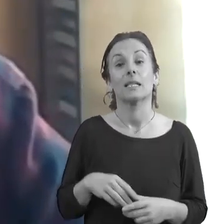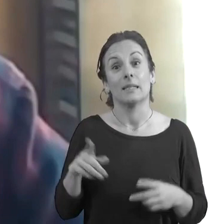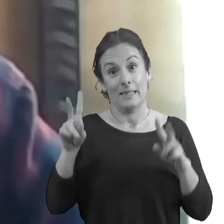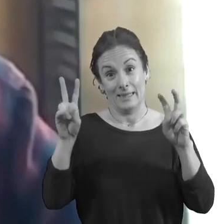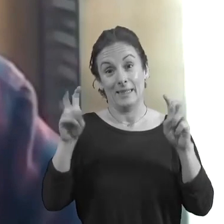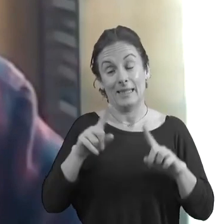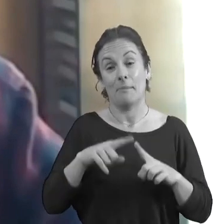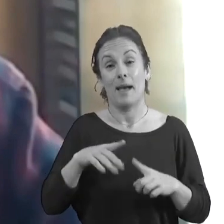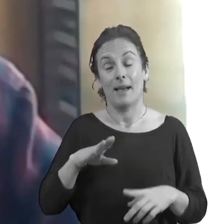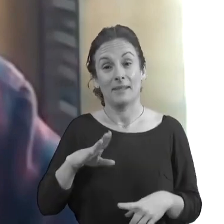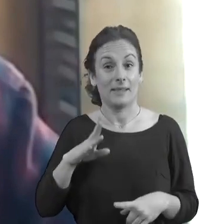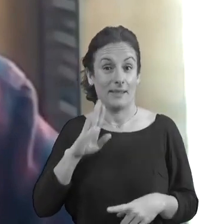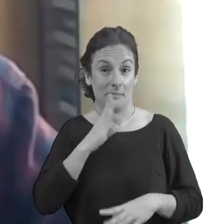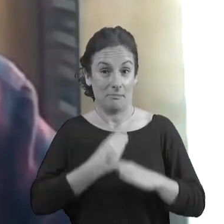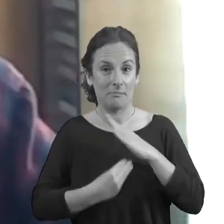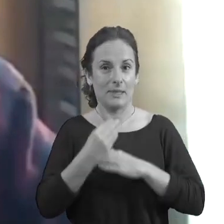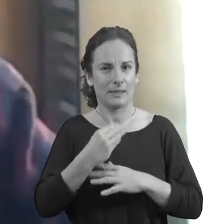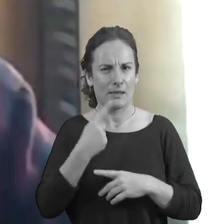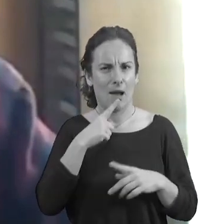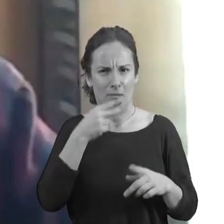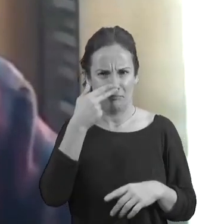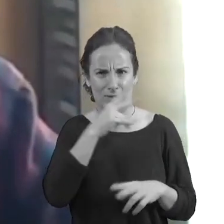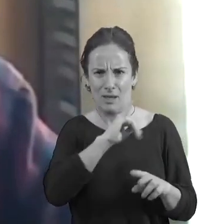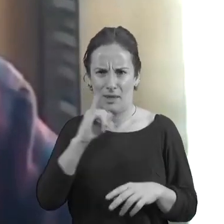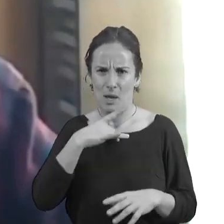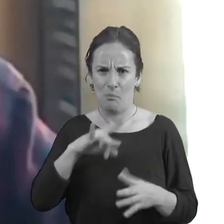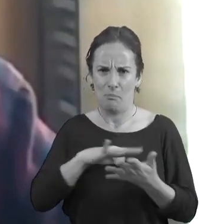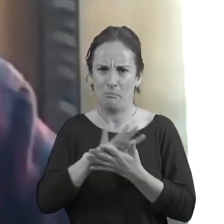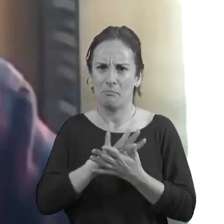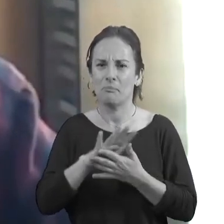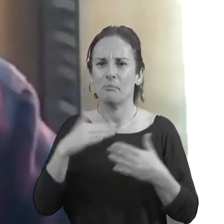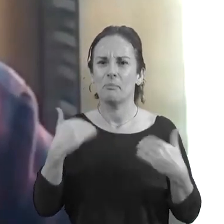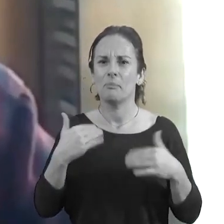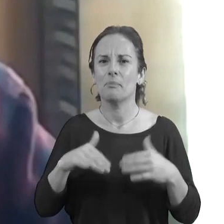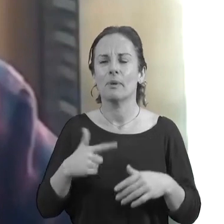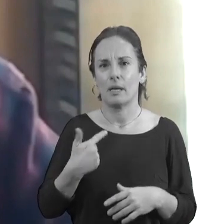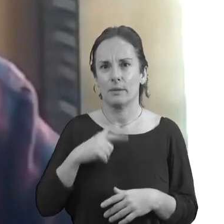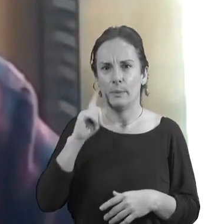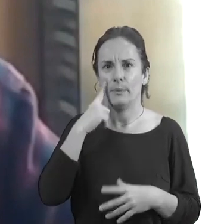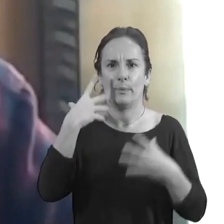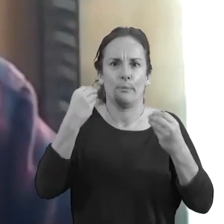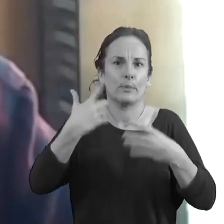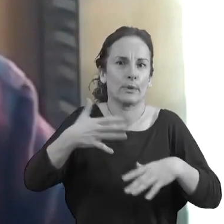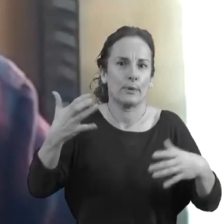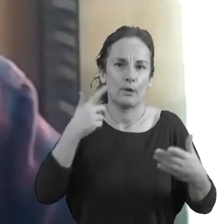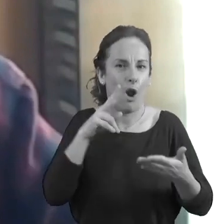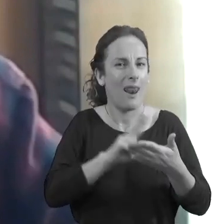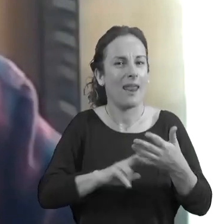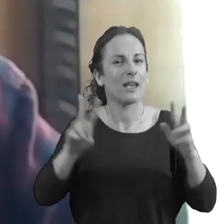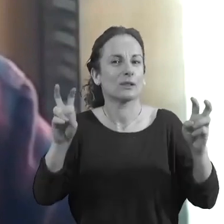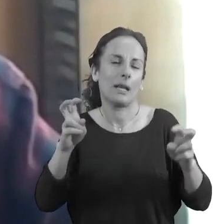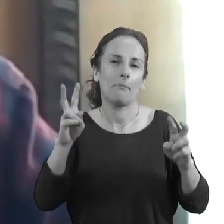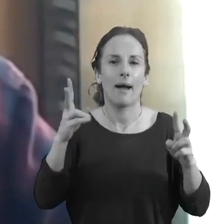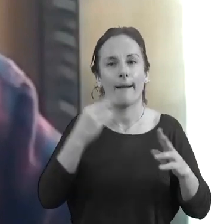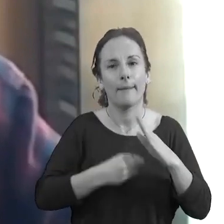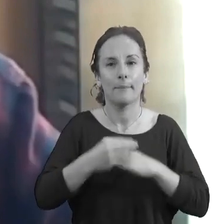interesantes que se podrían mencionar, ¿no? Y yo os decía antes que yo me encuentro mucho en cosas que leo sobre las maternidades lesbianas, de